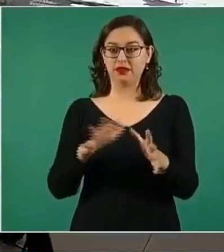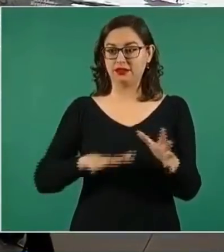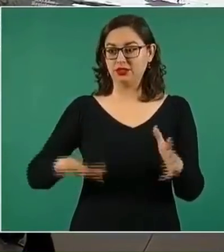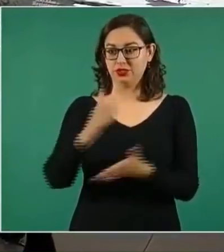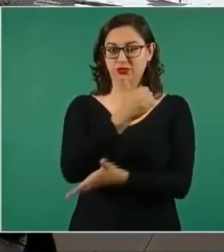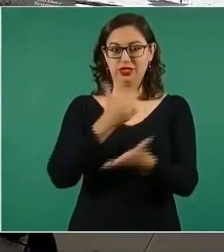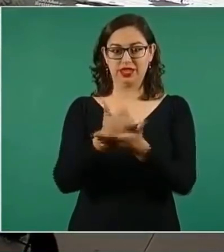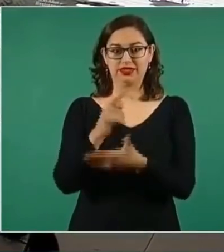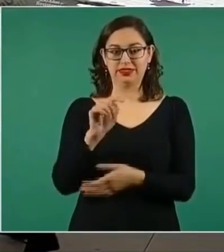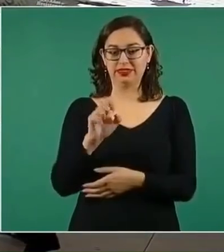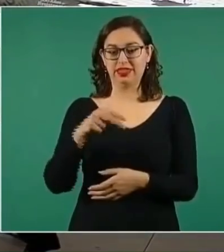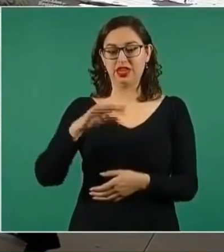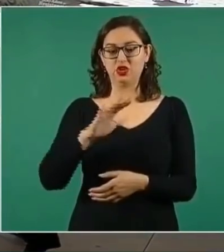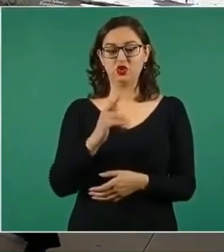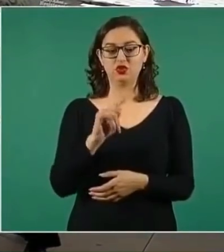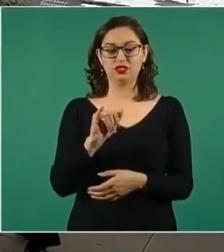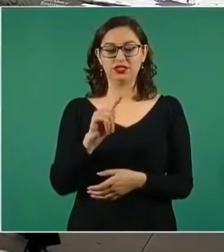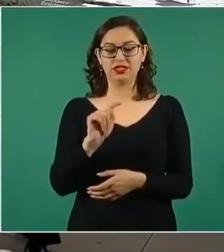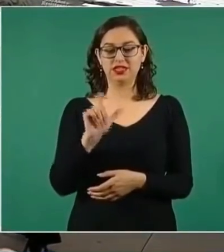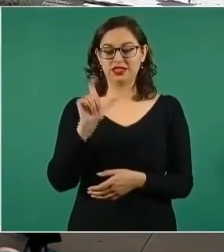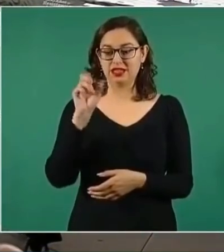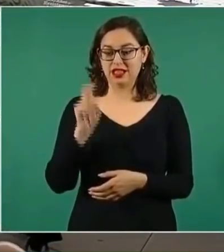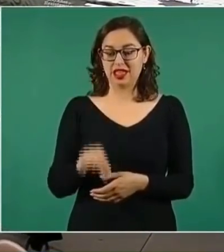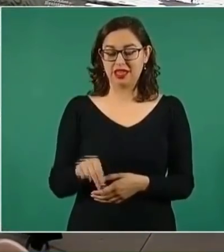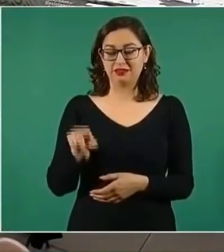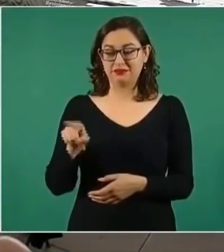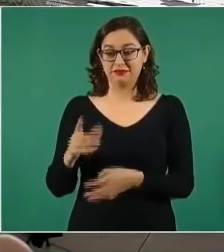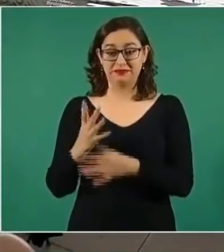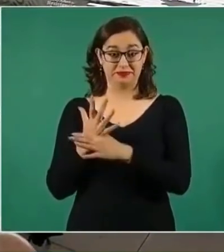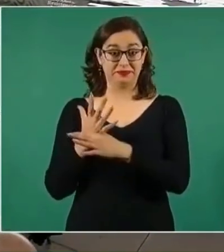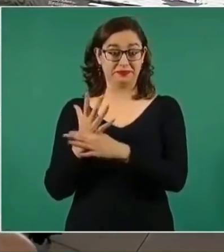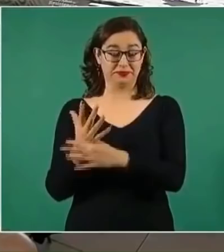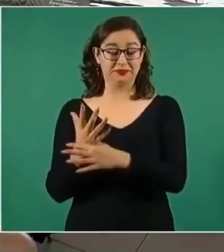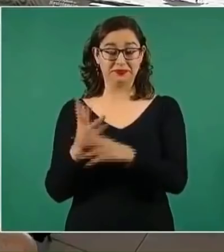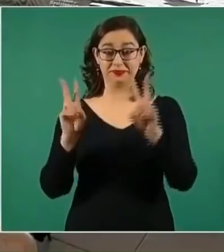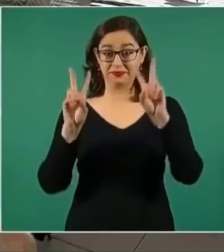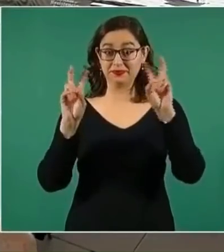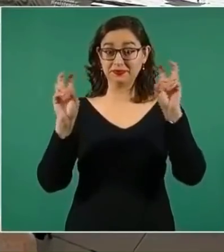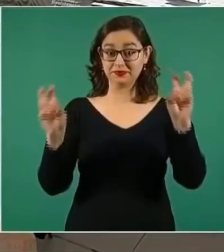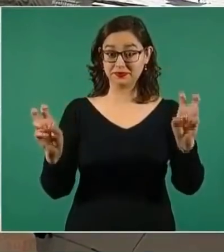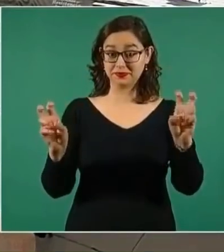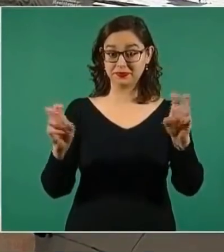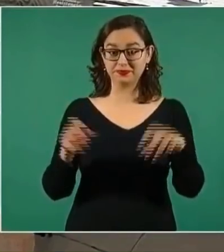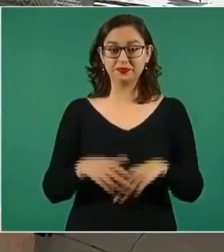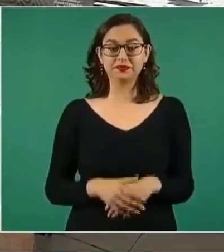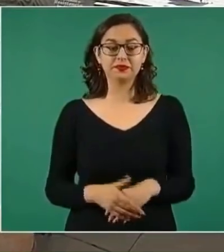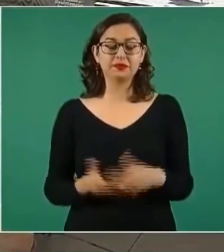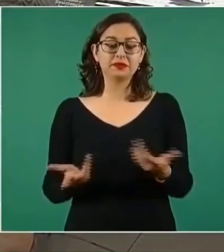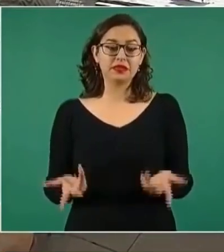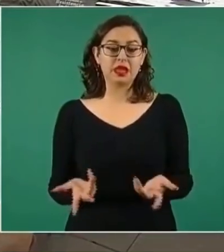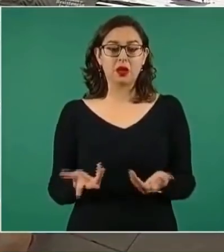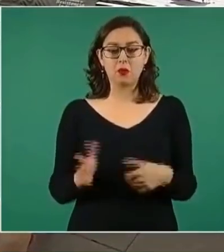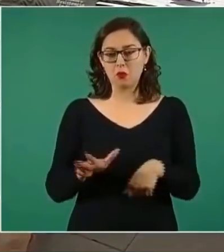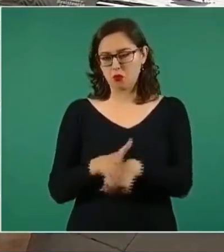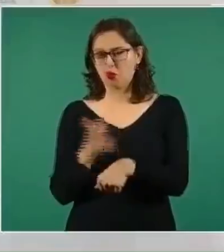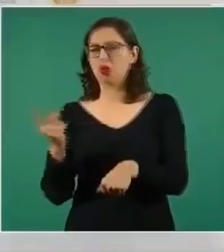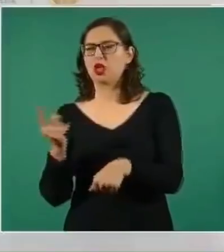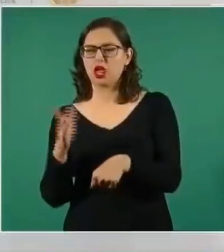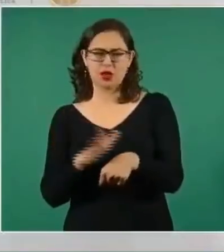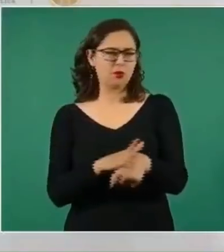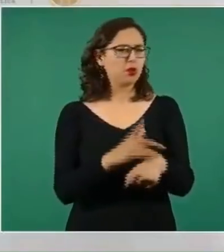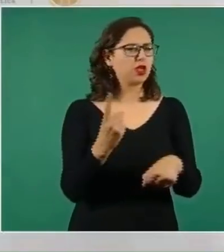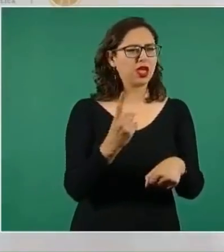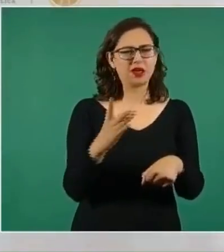empieza con la atinada advertencia de que, haciendo a un lado justificaciones de toda